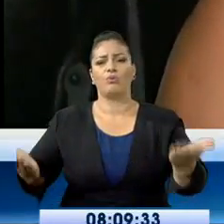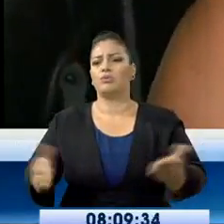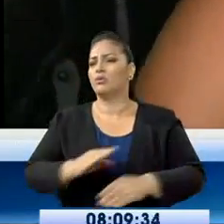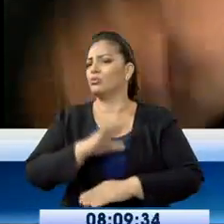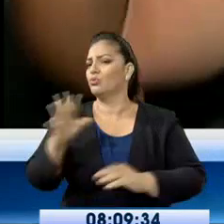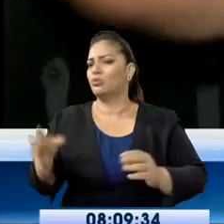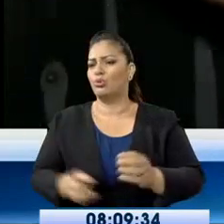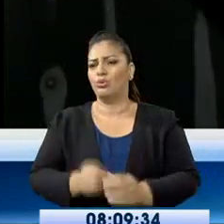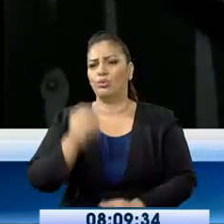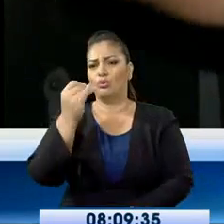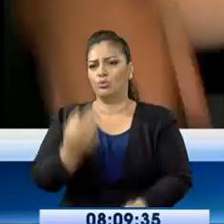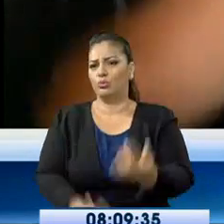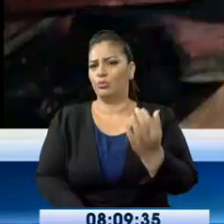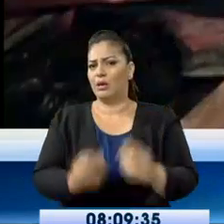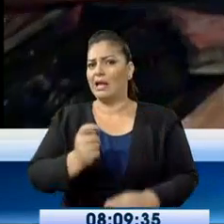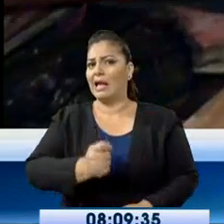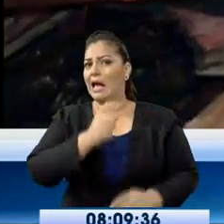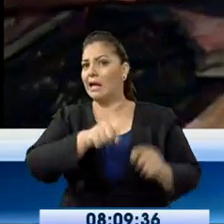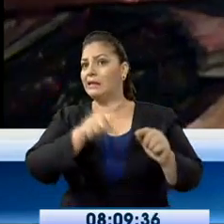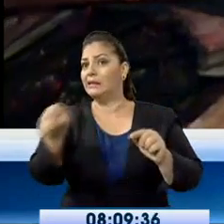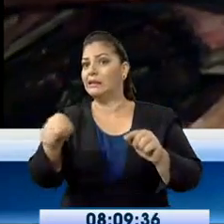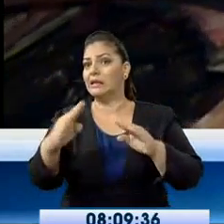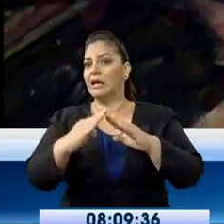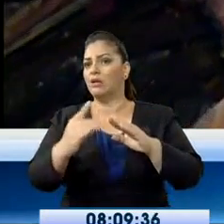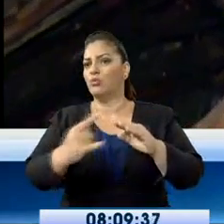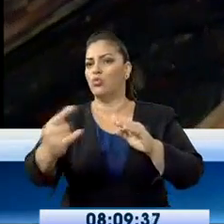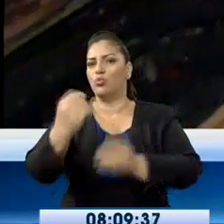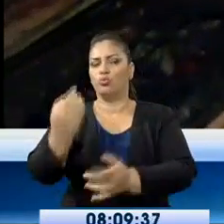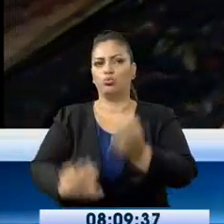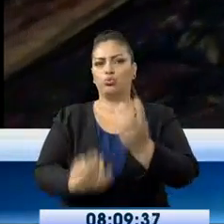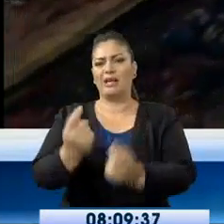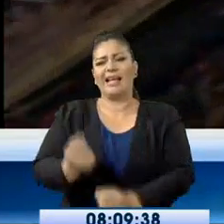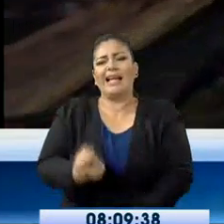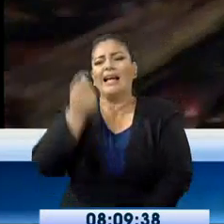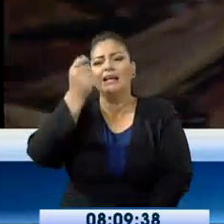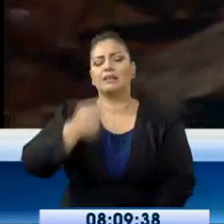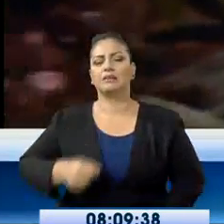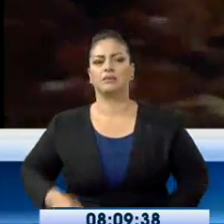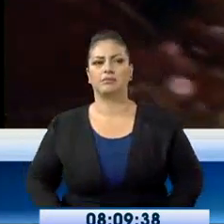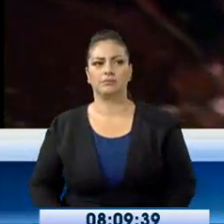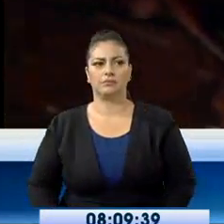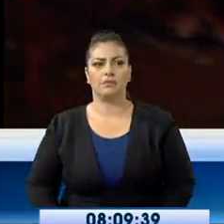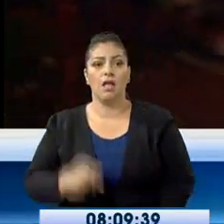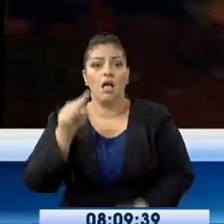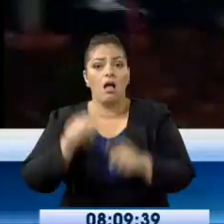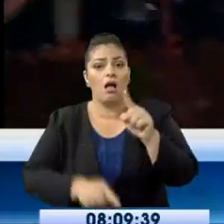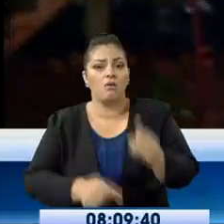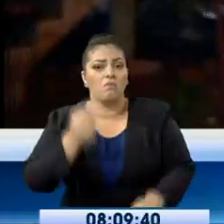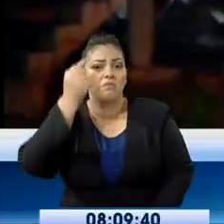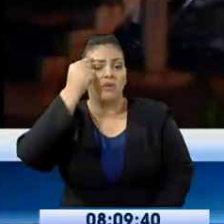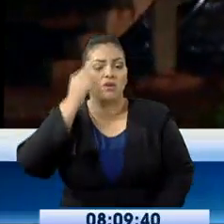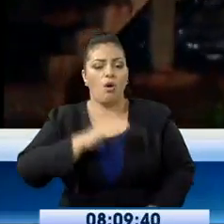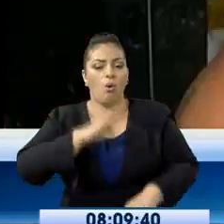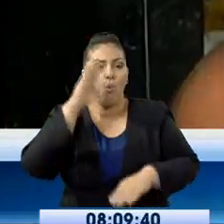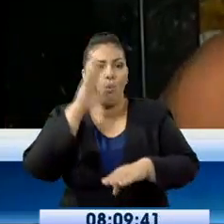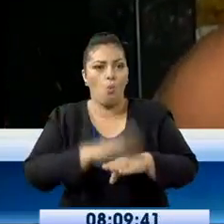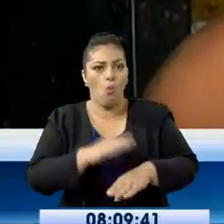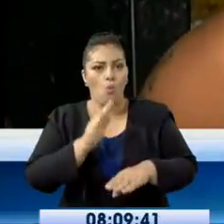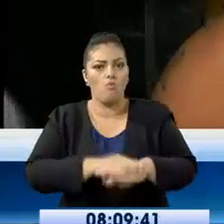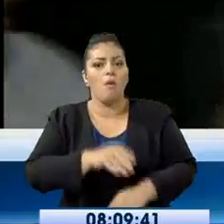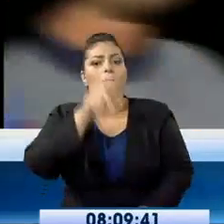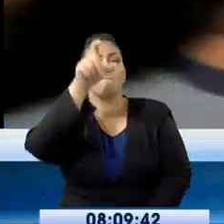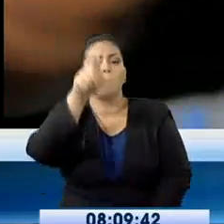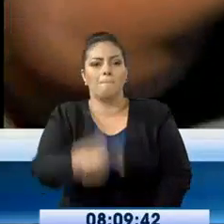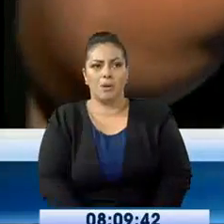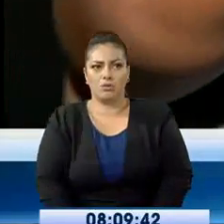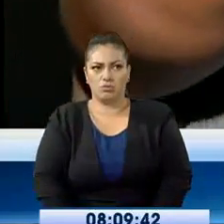Todo se quemó ahí. Y casi va a la otra casa. Aunque ciertos moradores atribuyen el incendio a otro tipo de causas. Aquí había